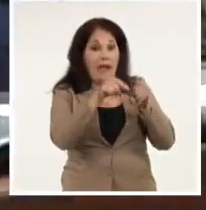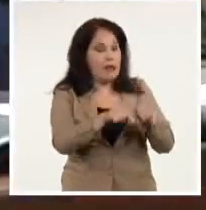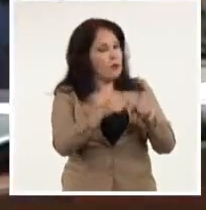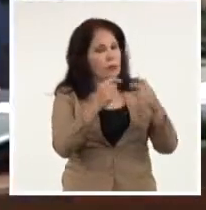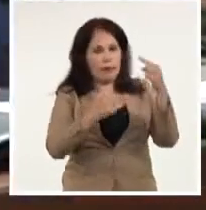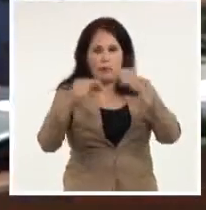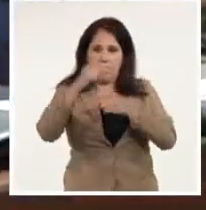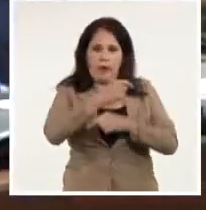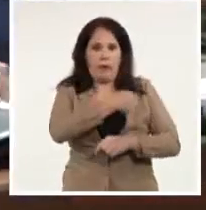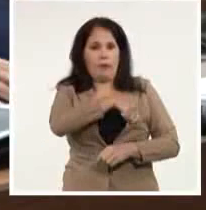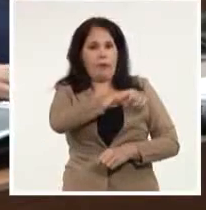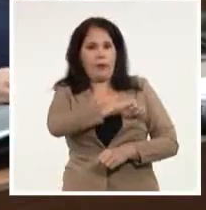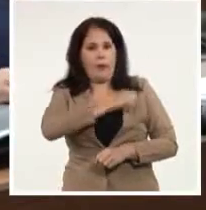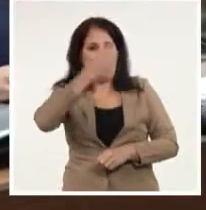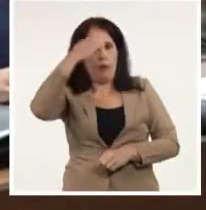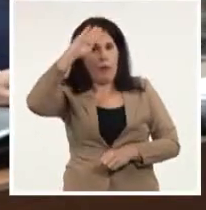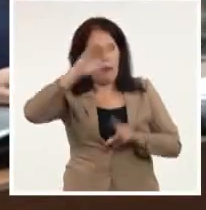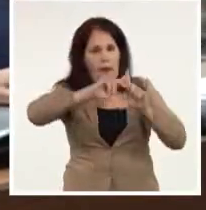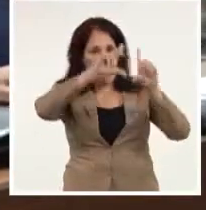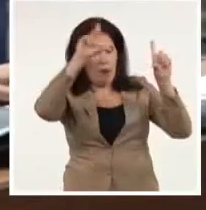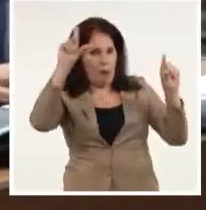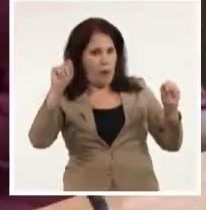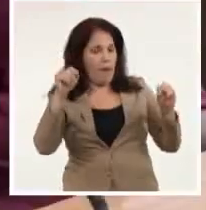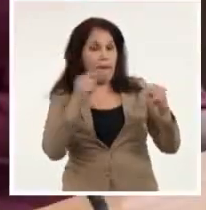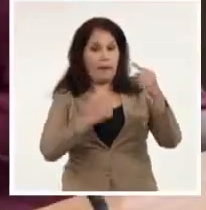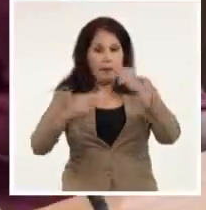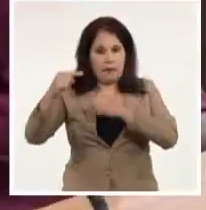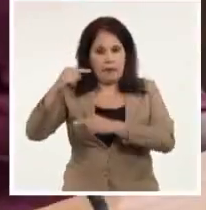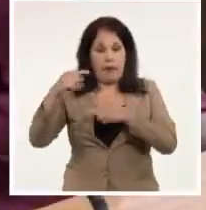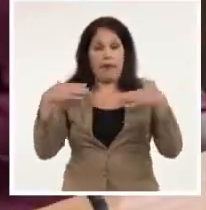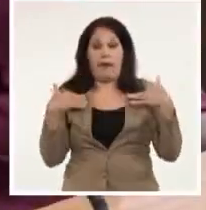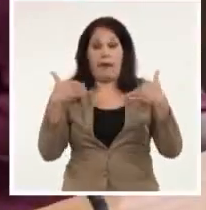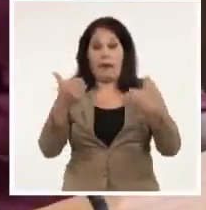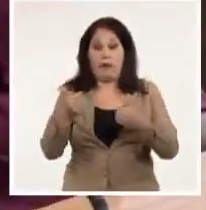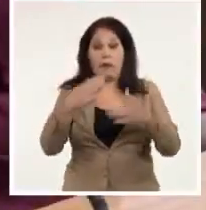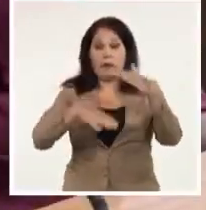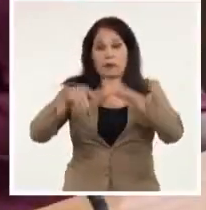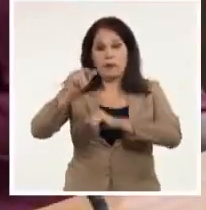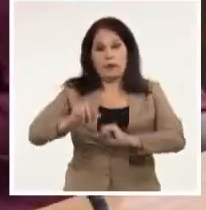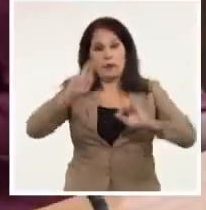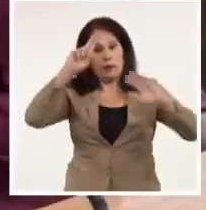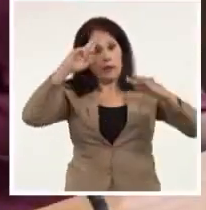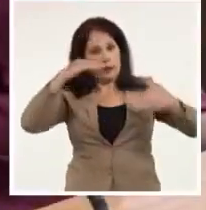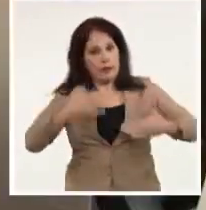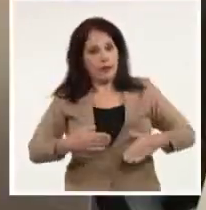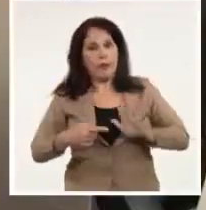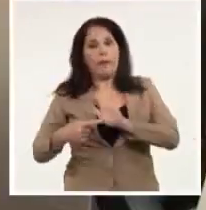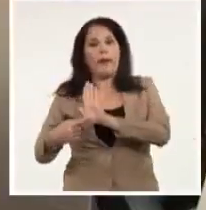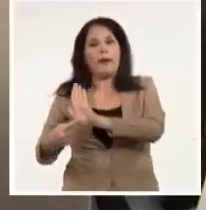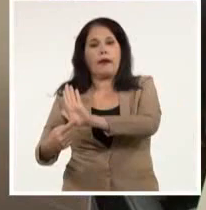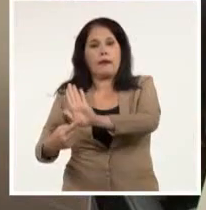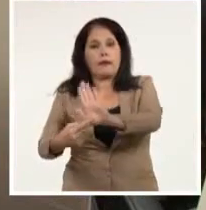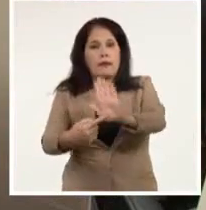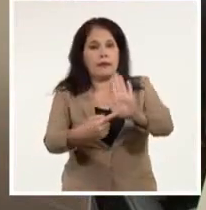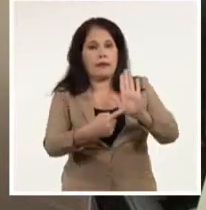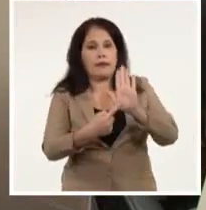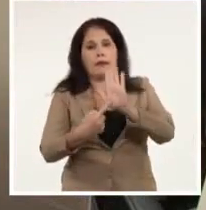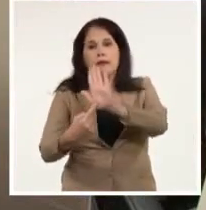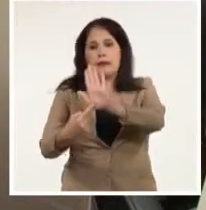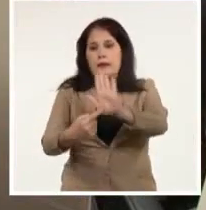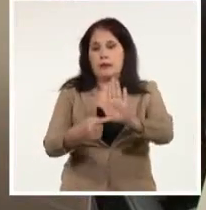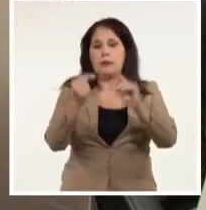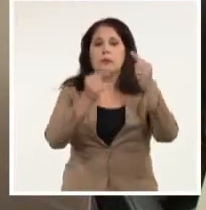sistema. De igual manera, la directora de Ciencia e Innovación del Ministerio de Salud Pública presentó a la máxima dirección del país